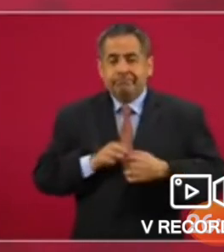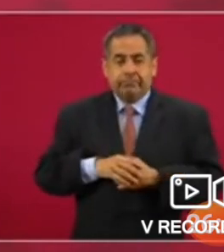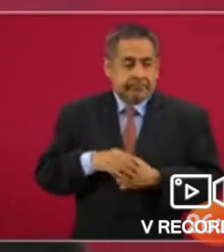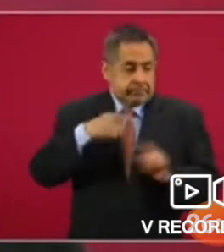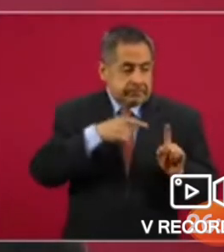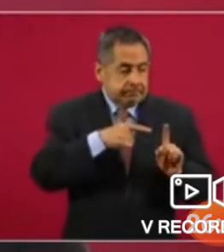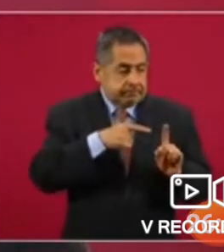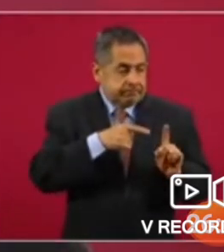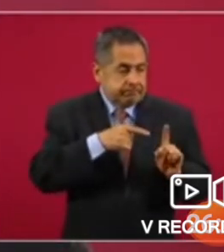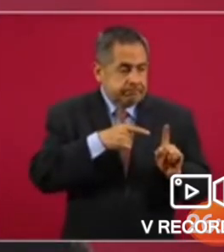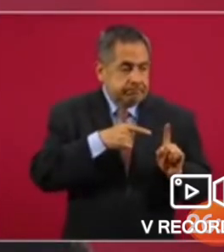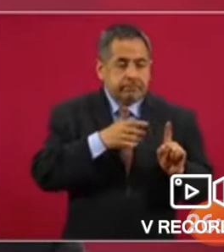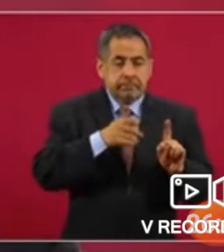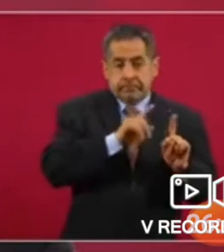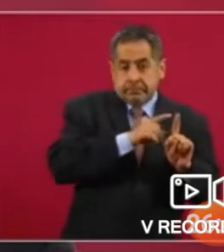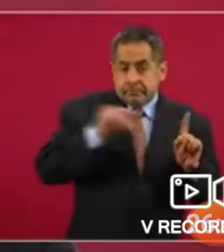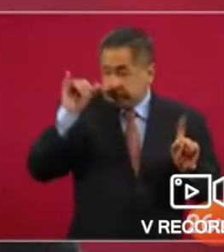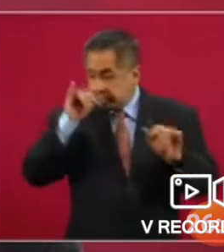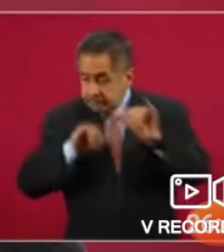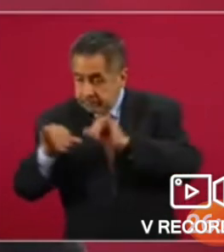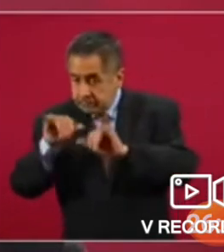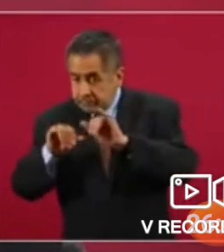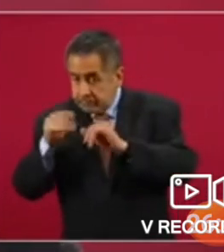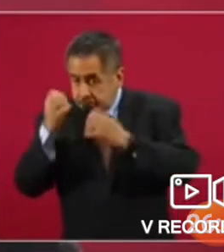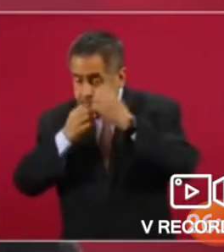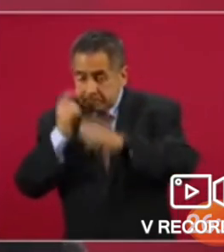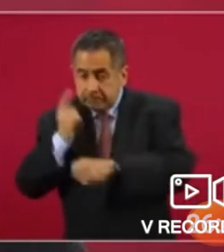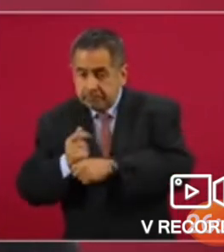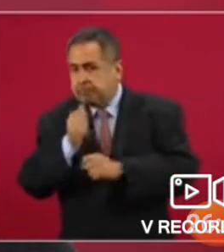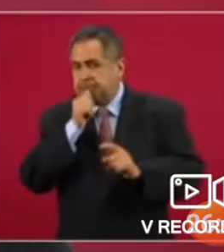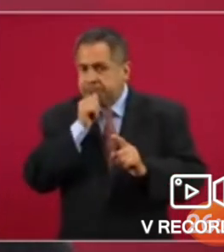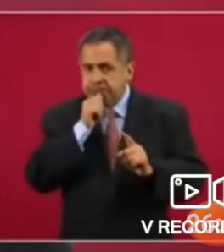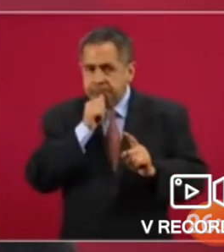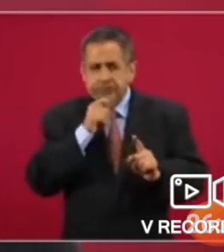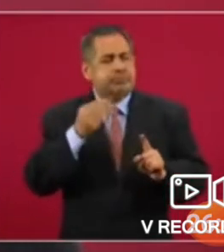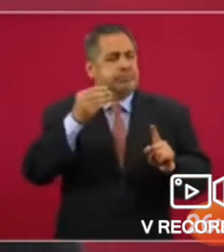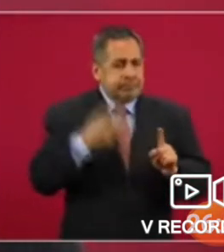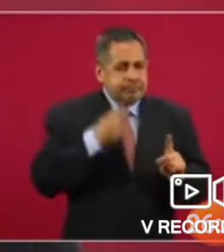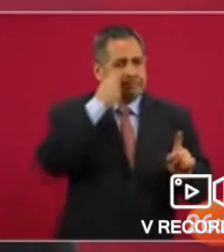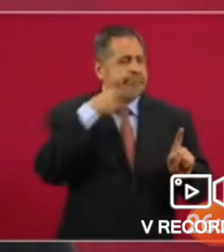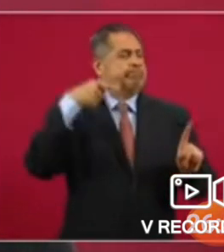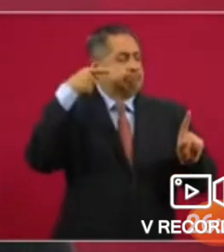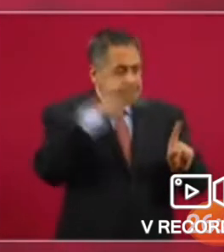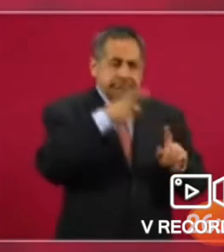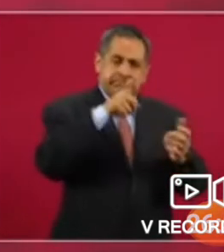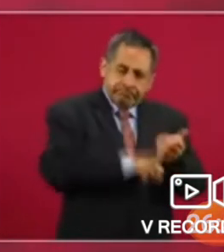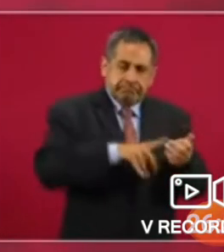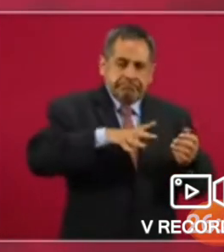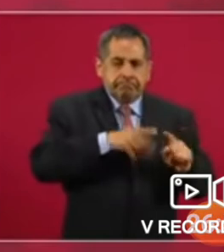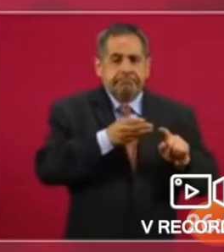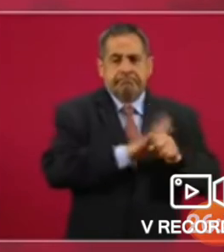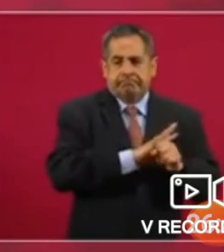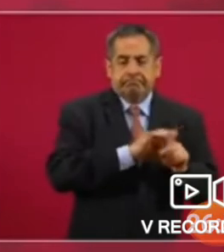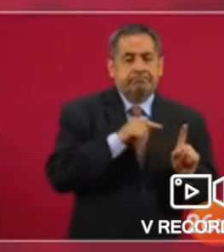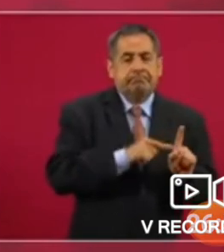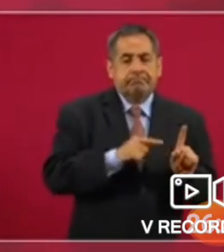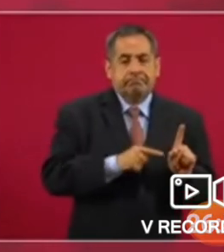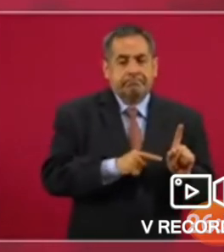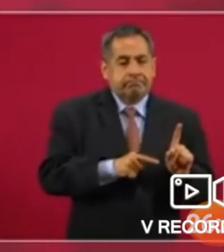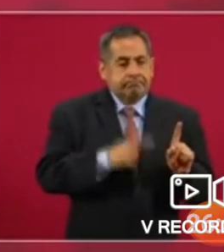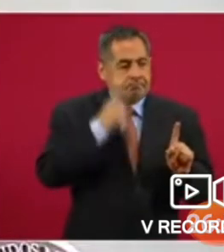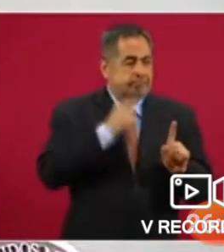debemos considerar que esa persona también tiene COVID-19, aunque no existe evidencia por laboratorio, porque eso nos